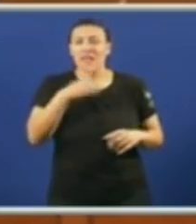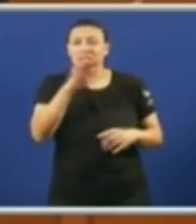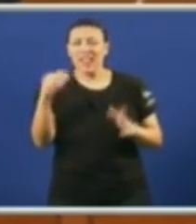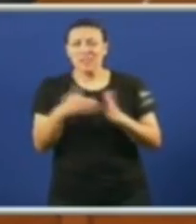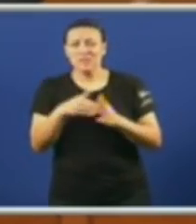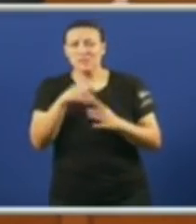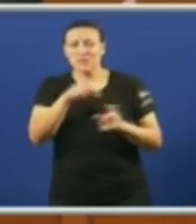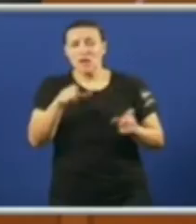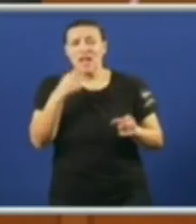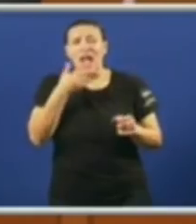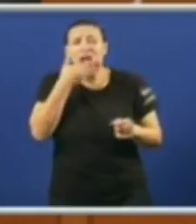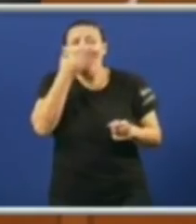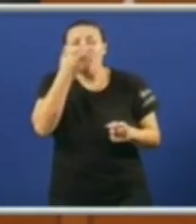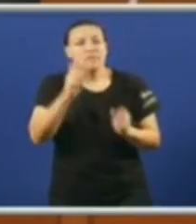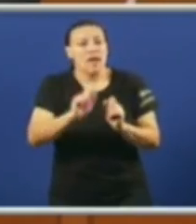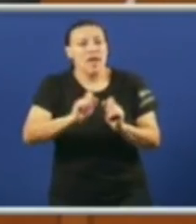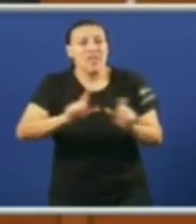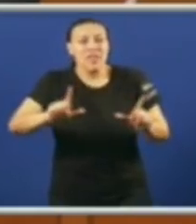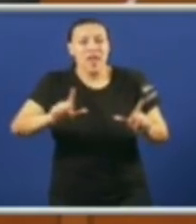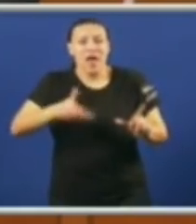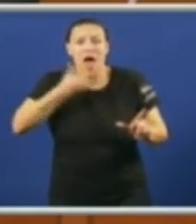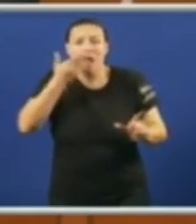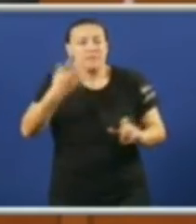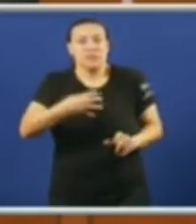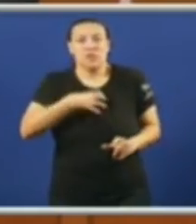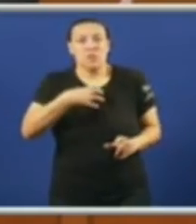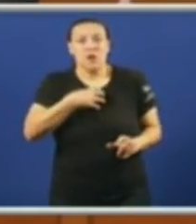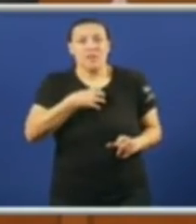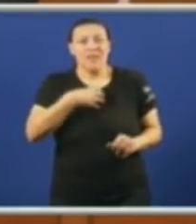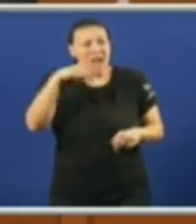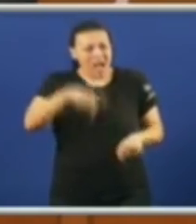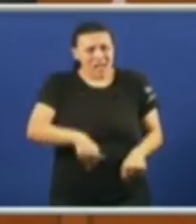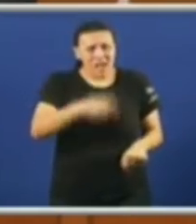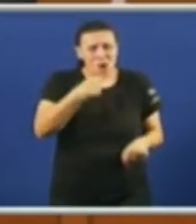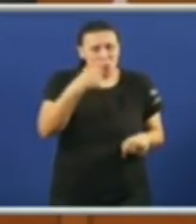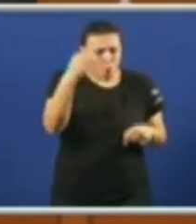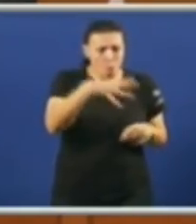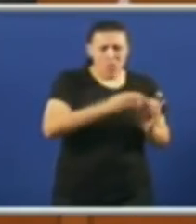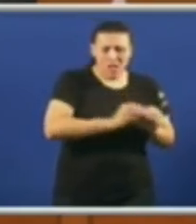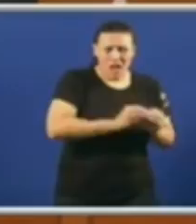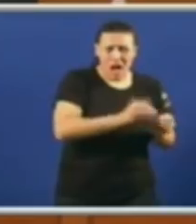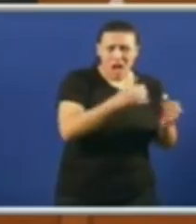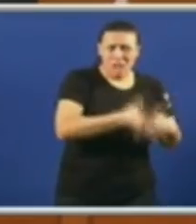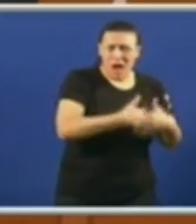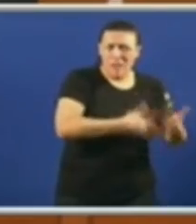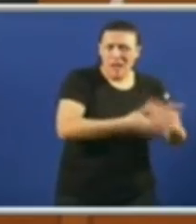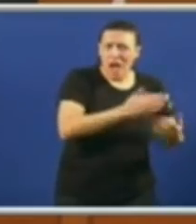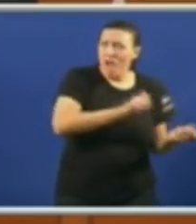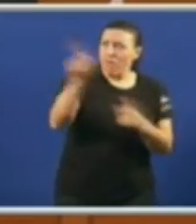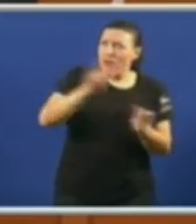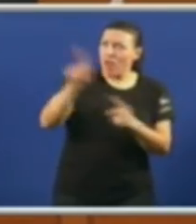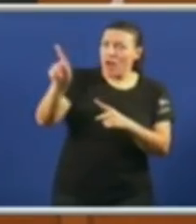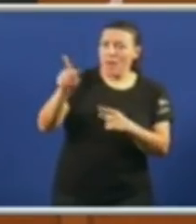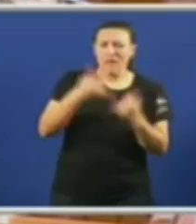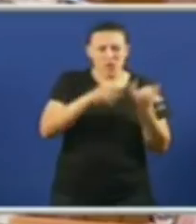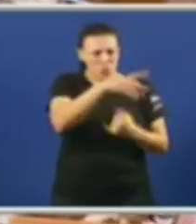a calefacción nun país no que estamos exportando electricidade a esgalla, pero claro, vostede pode permitirse o luxo de